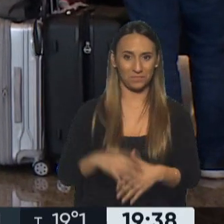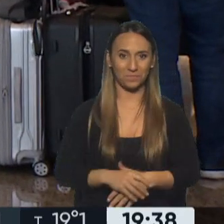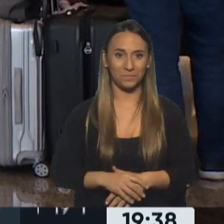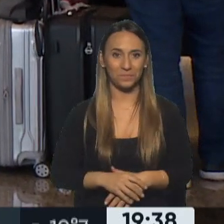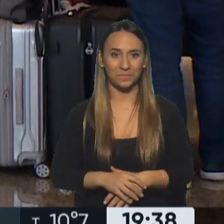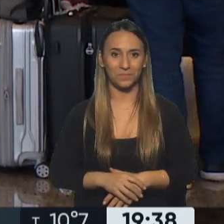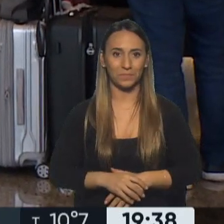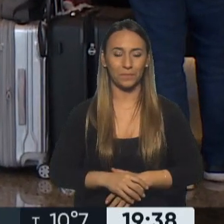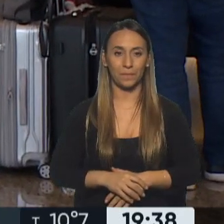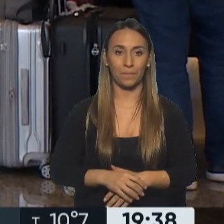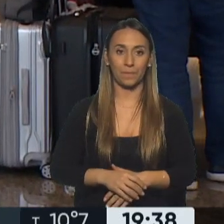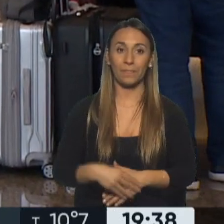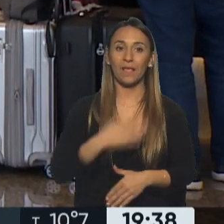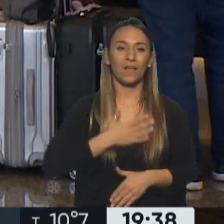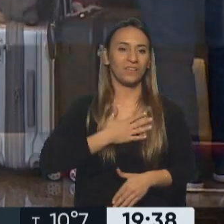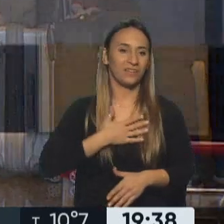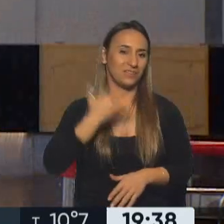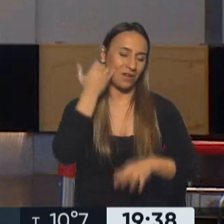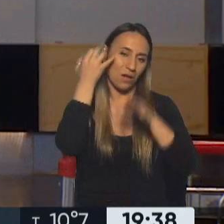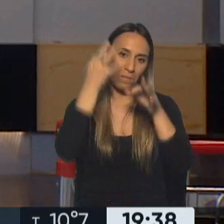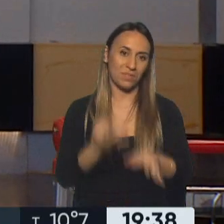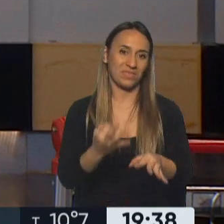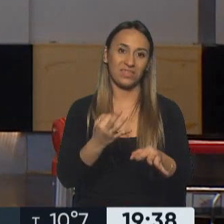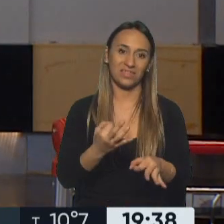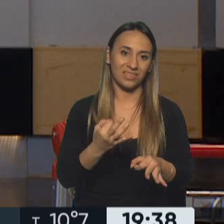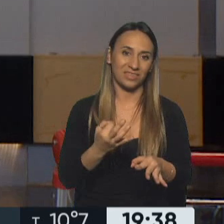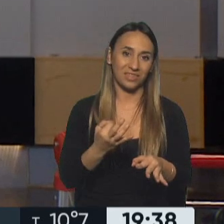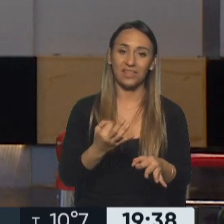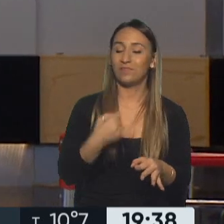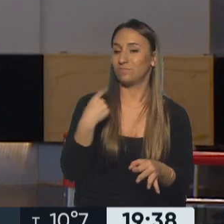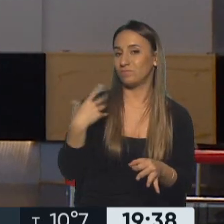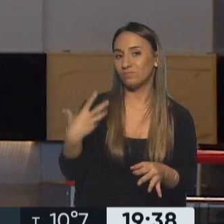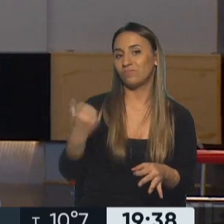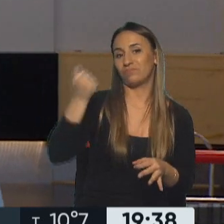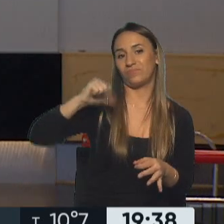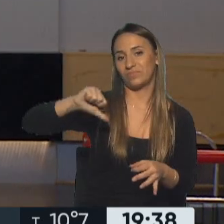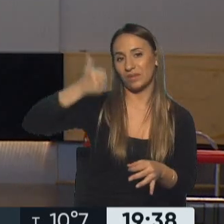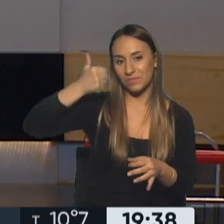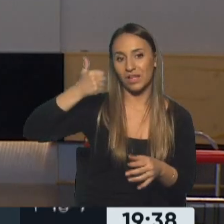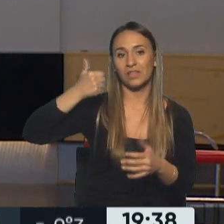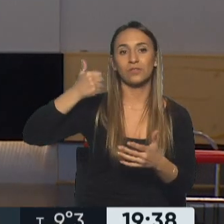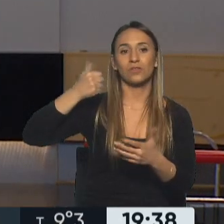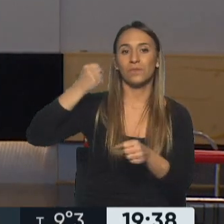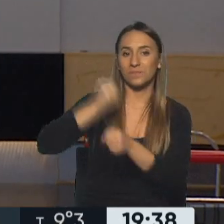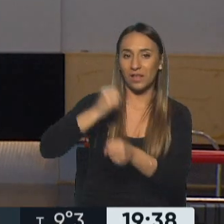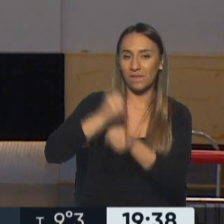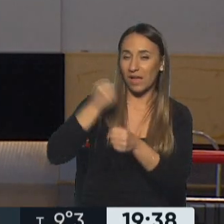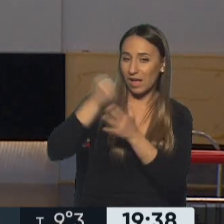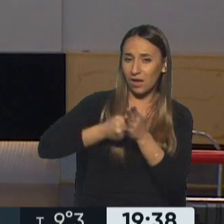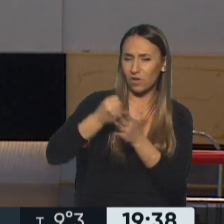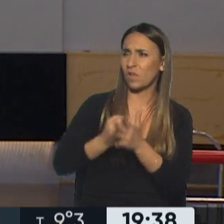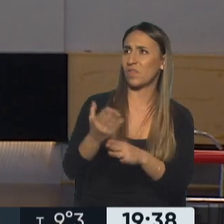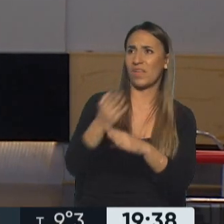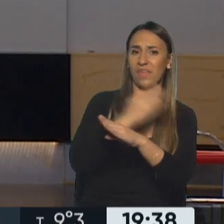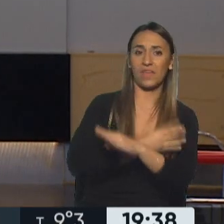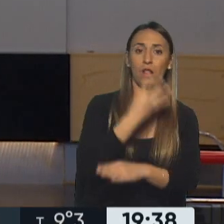Contento por ya llegar acá, por lo que conseguimos, por todo el trabajo que realizamos en este, desde el 4 de